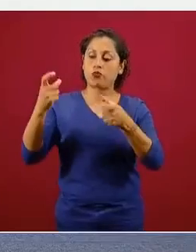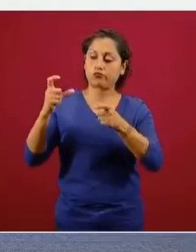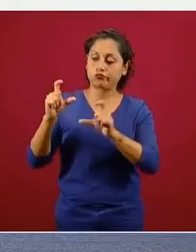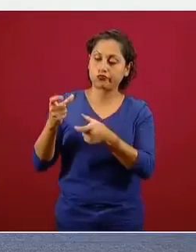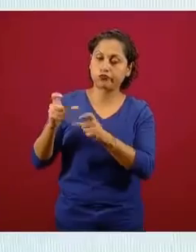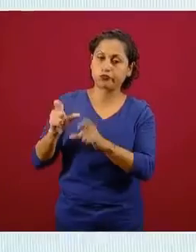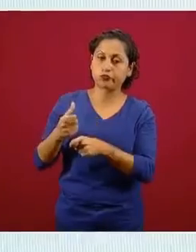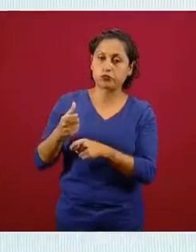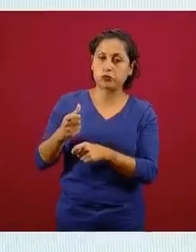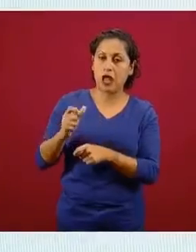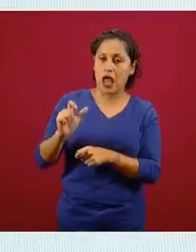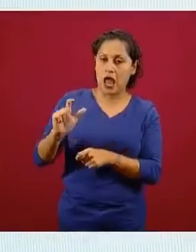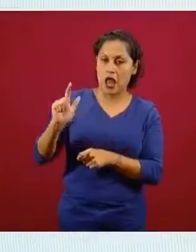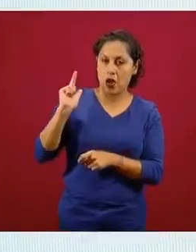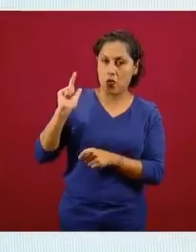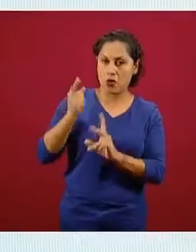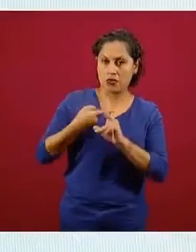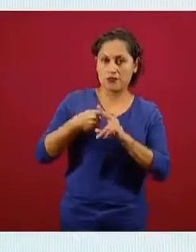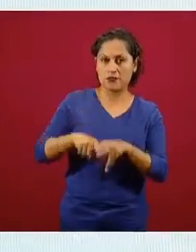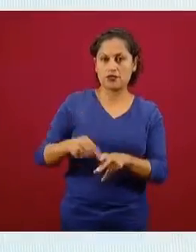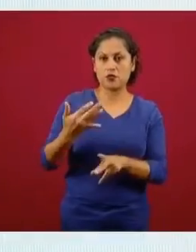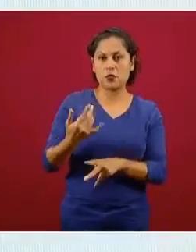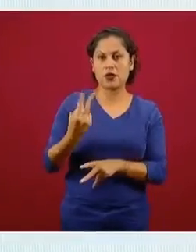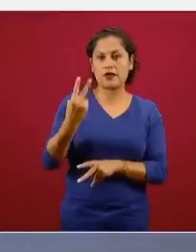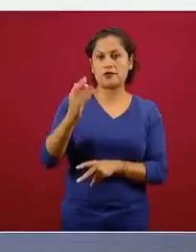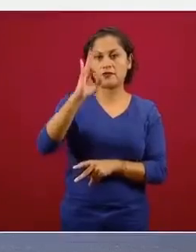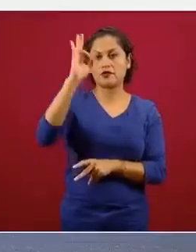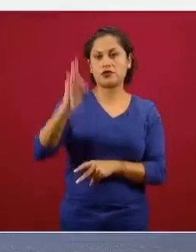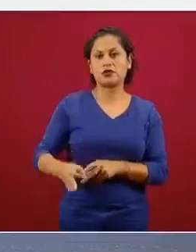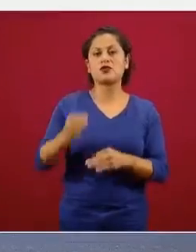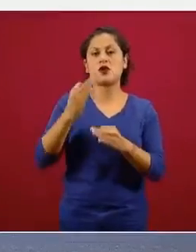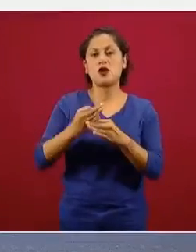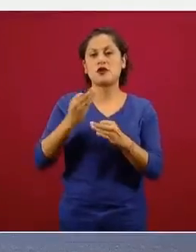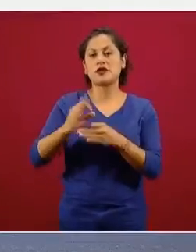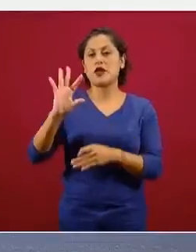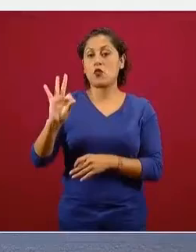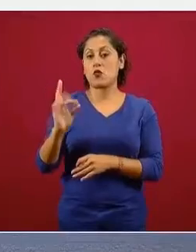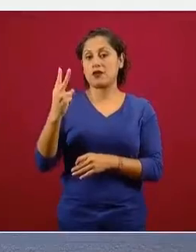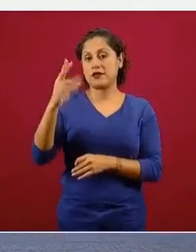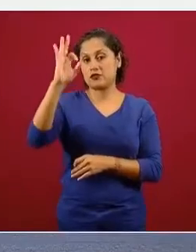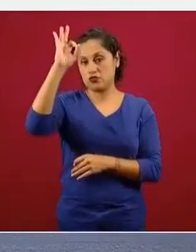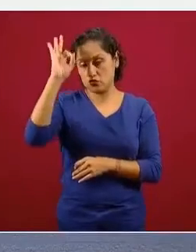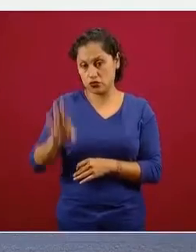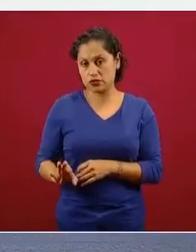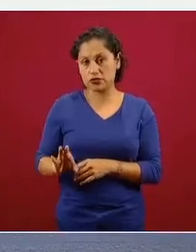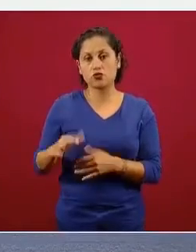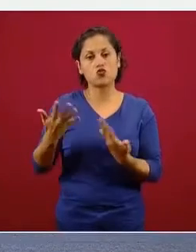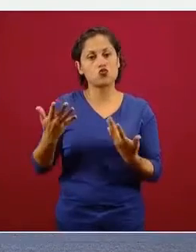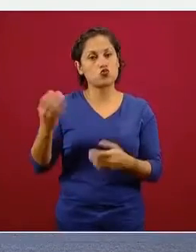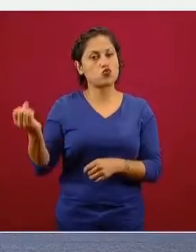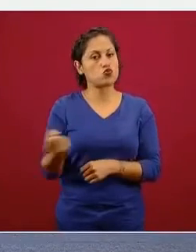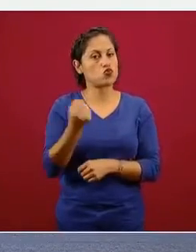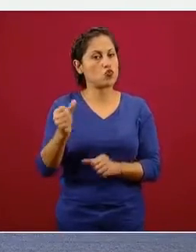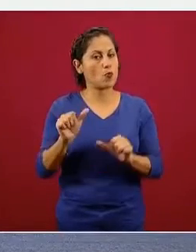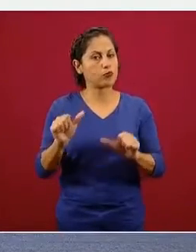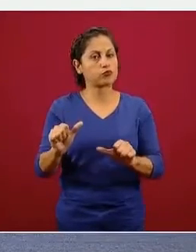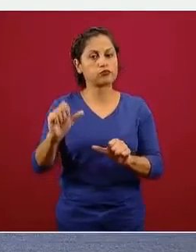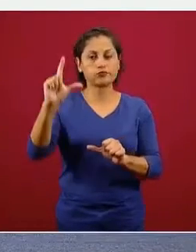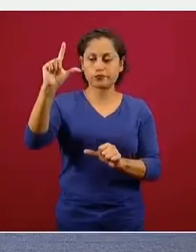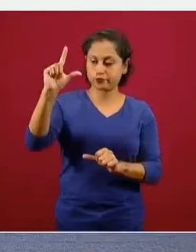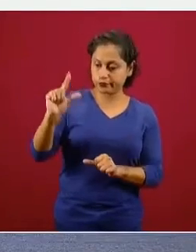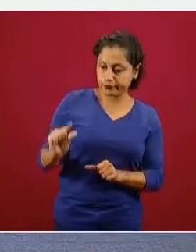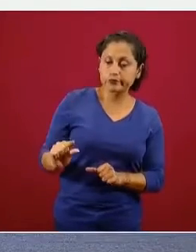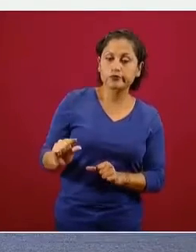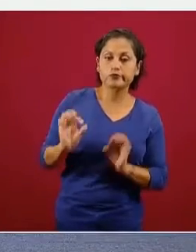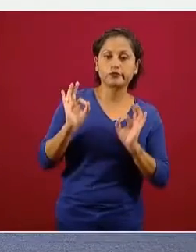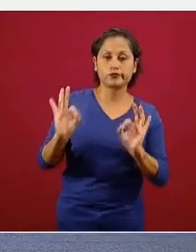con 52%, hoy tenemos 42%, pero afortunadamente también está reduciéndose la mortalidad.